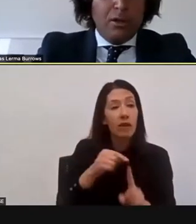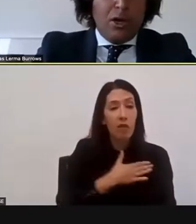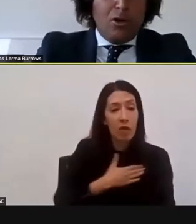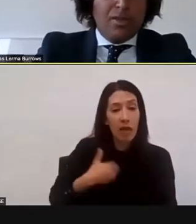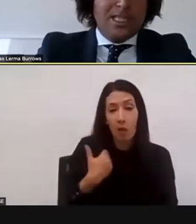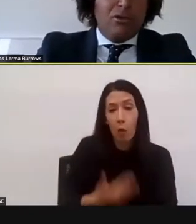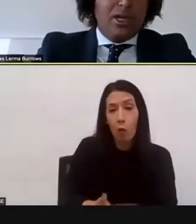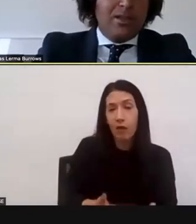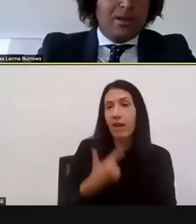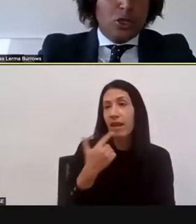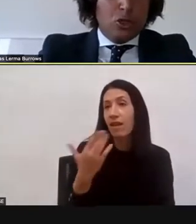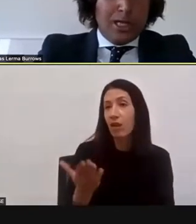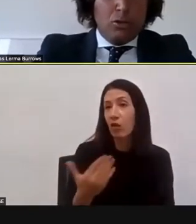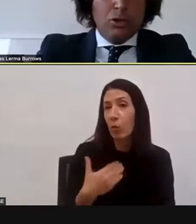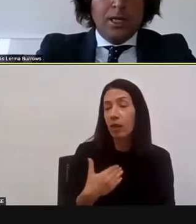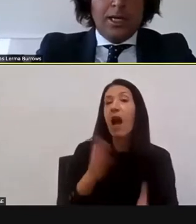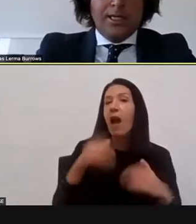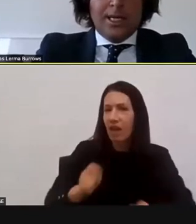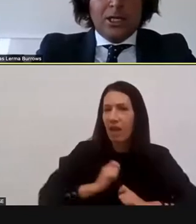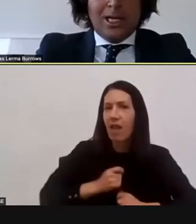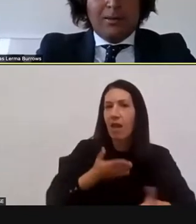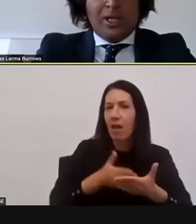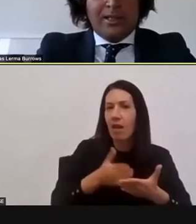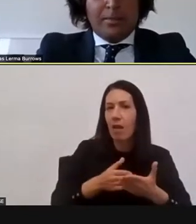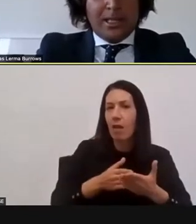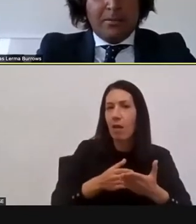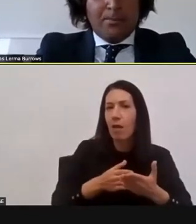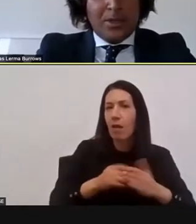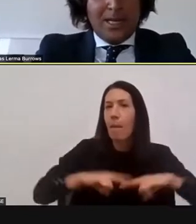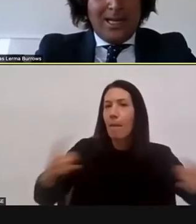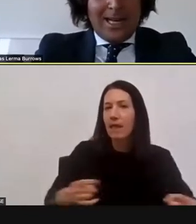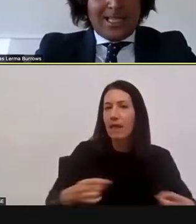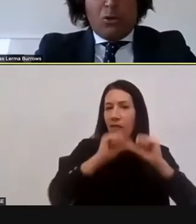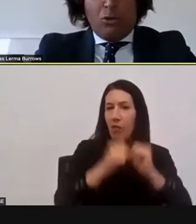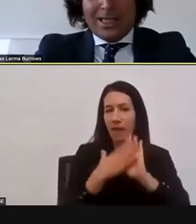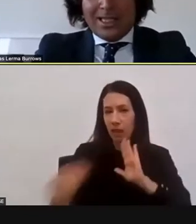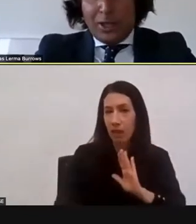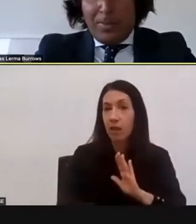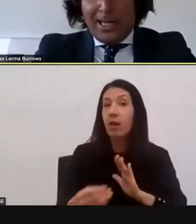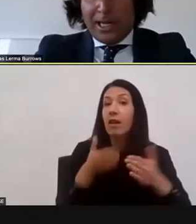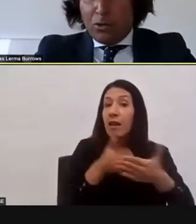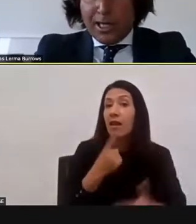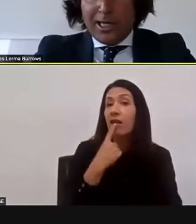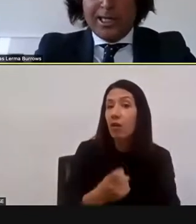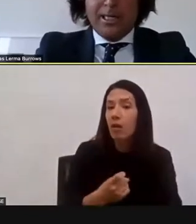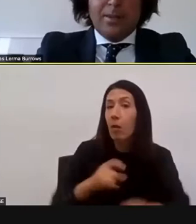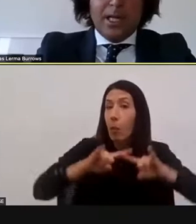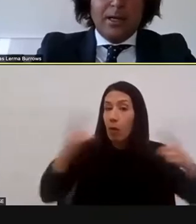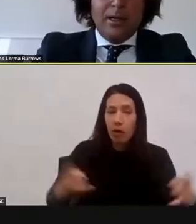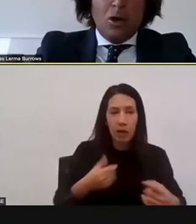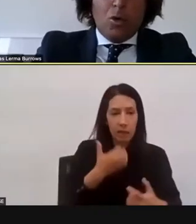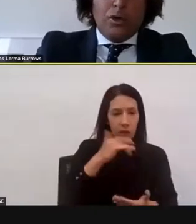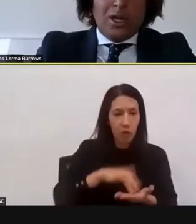punición, no hace sino añadir más obstáculos, en este caso, a la labor interpretativa. Las dificultades se multiplican en nuestro análisis esta